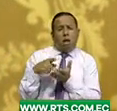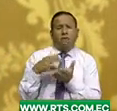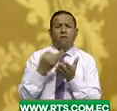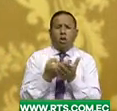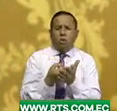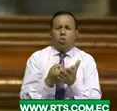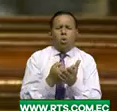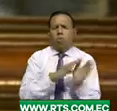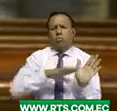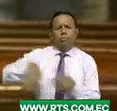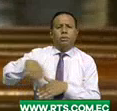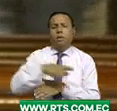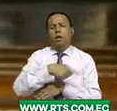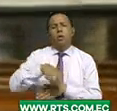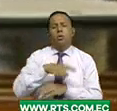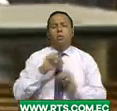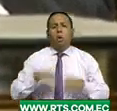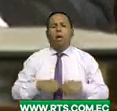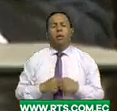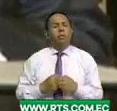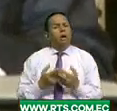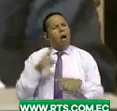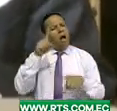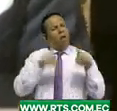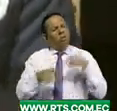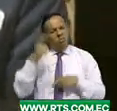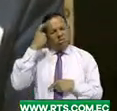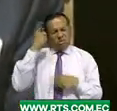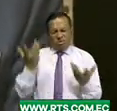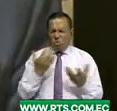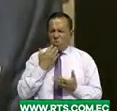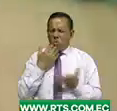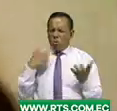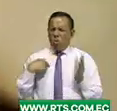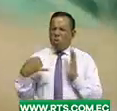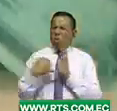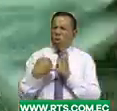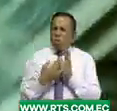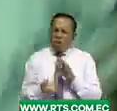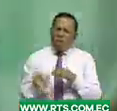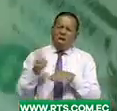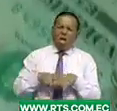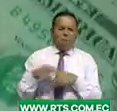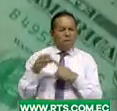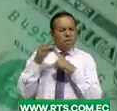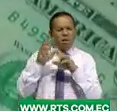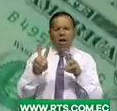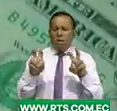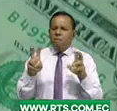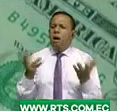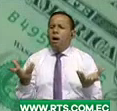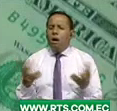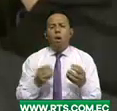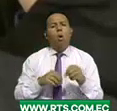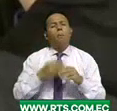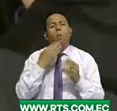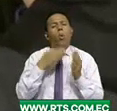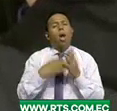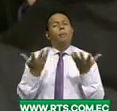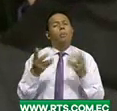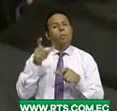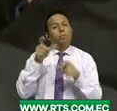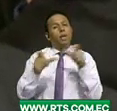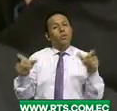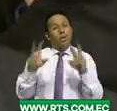facturas electrónicas. Pero quizás no todos pongan buena cara, ya que se crea un impuesto especial para las operadoras de